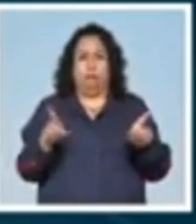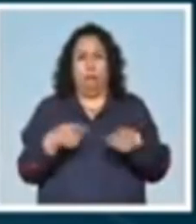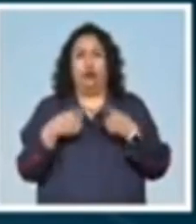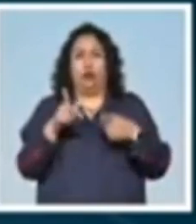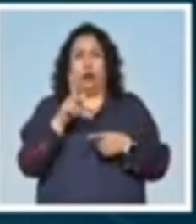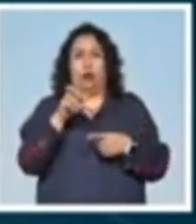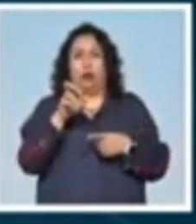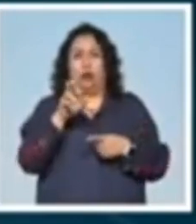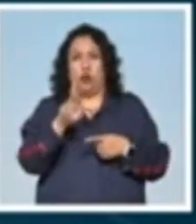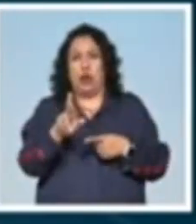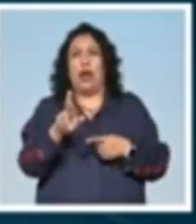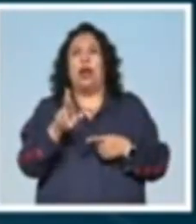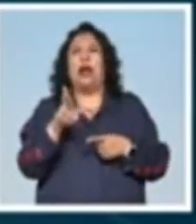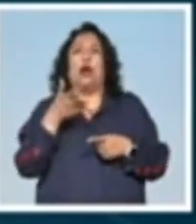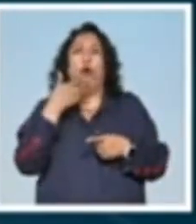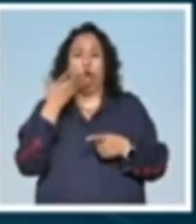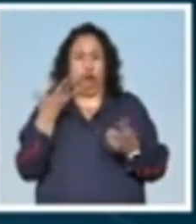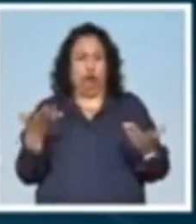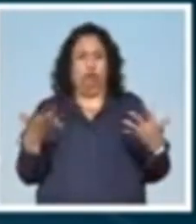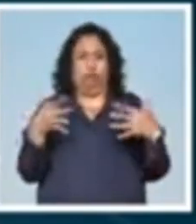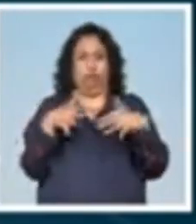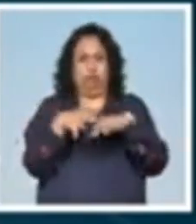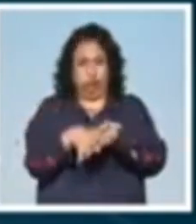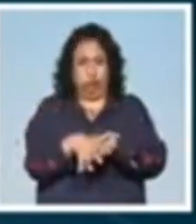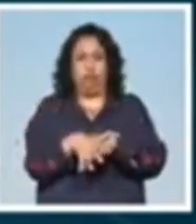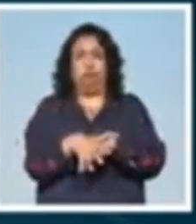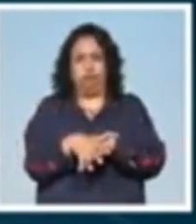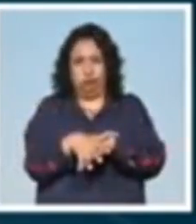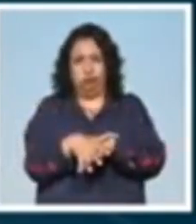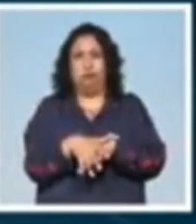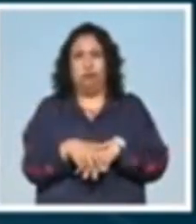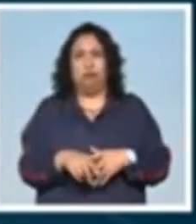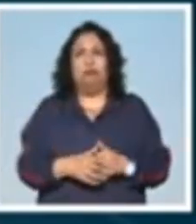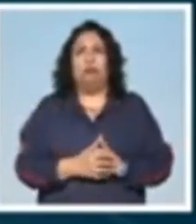músicas populares, de las músicas tradicionales